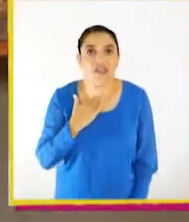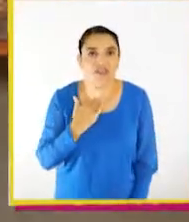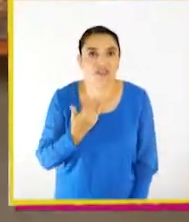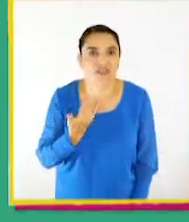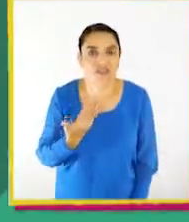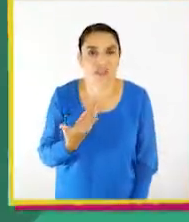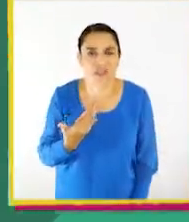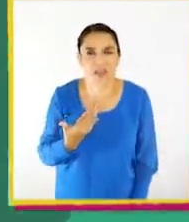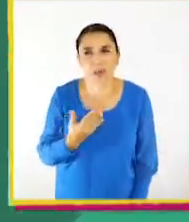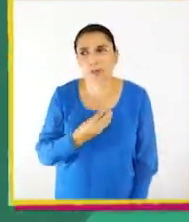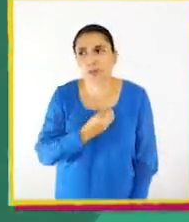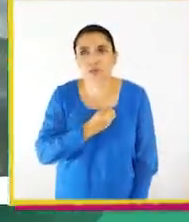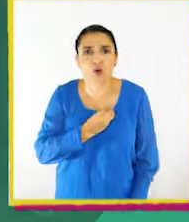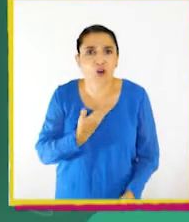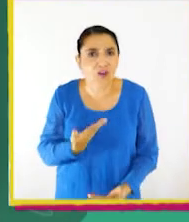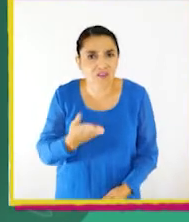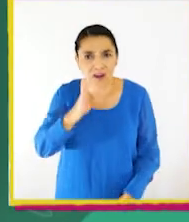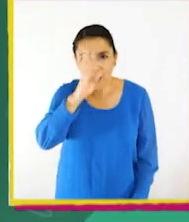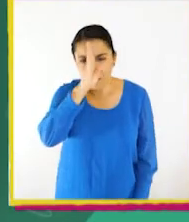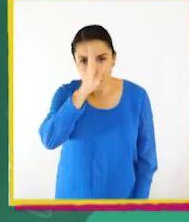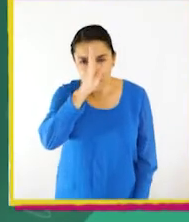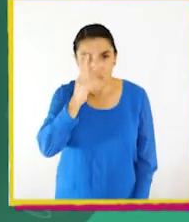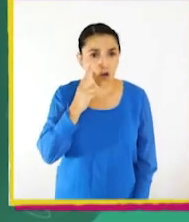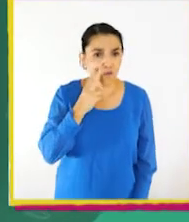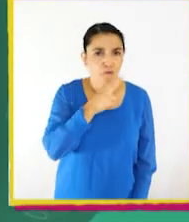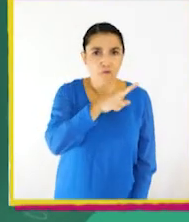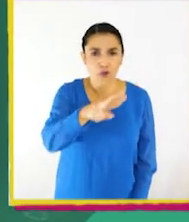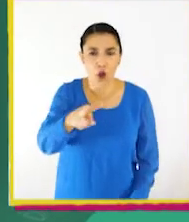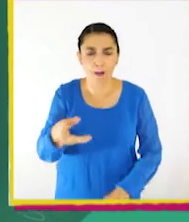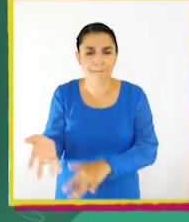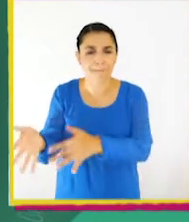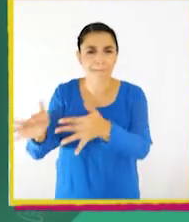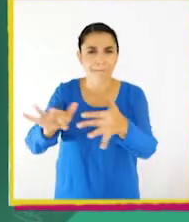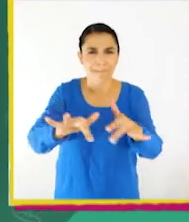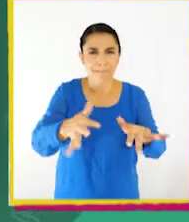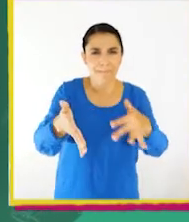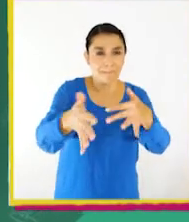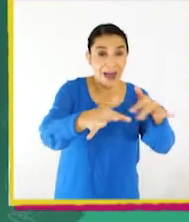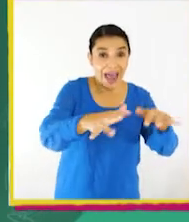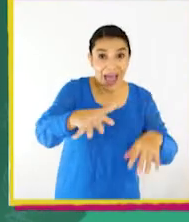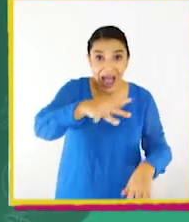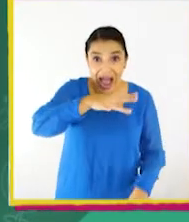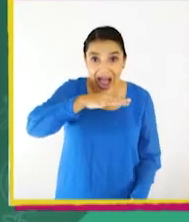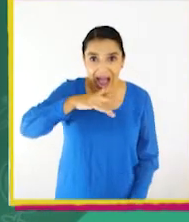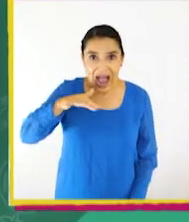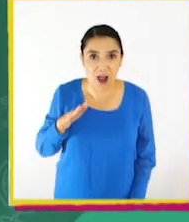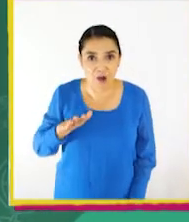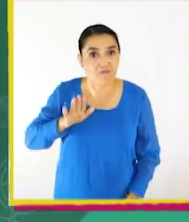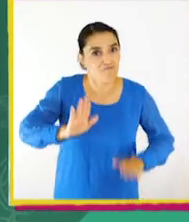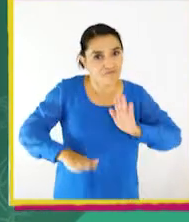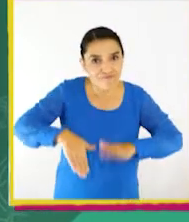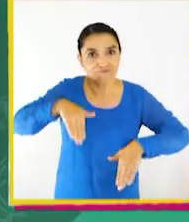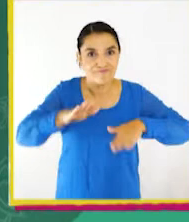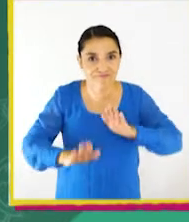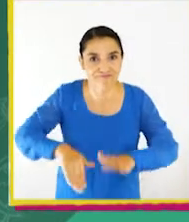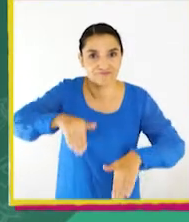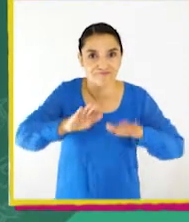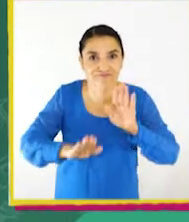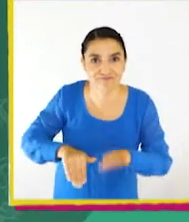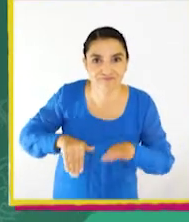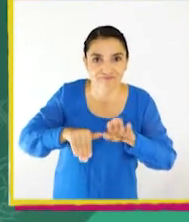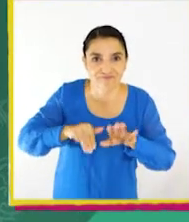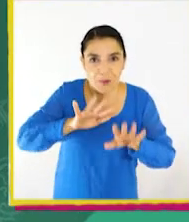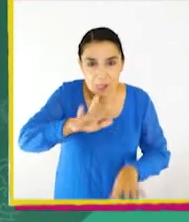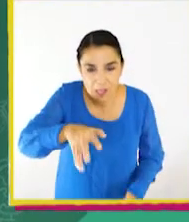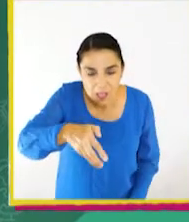mucha sed. El pobre vio que el mar tenía tanta agua y se fue directo a la orilla